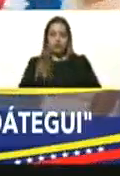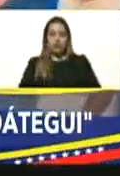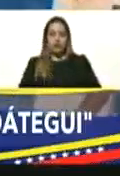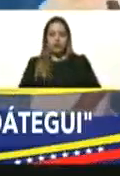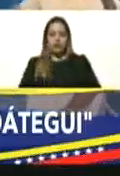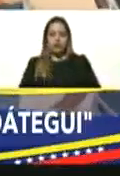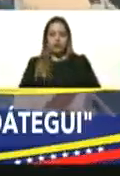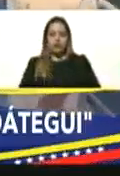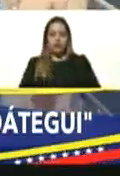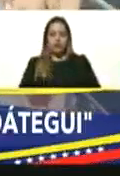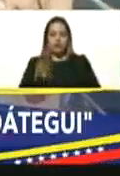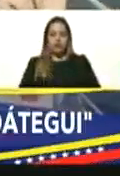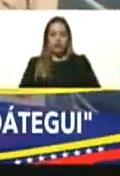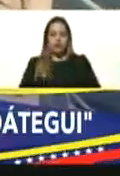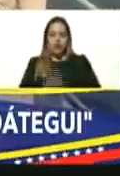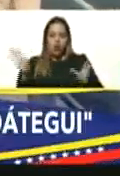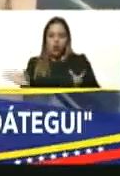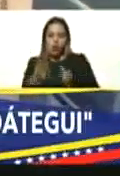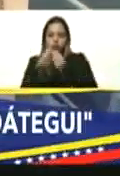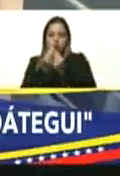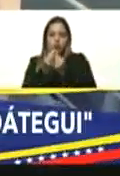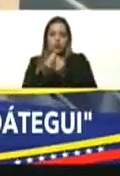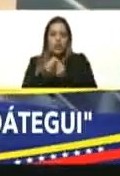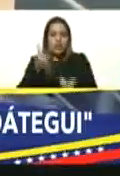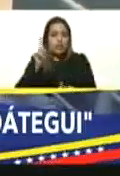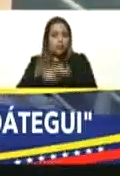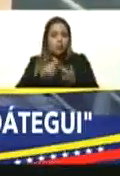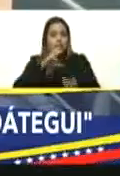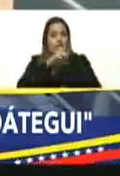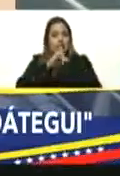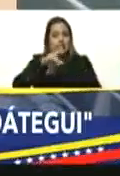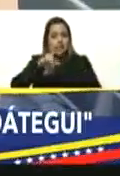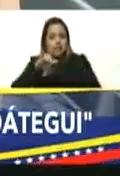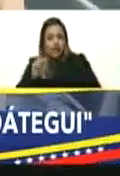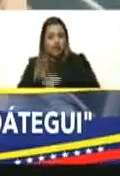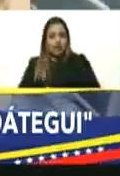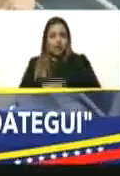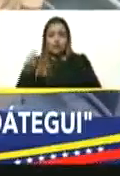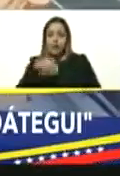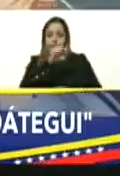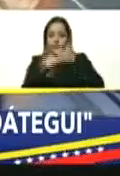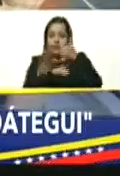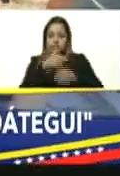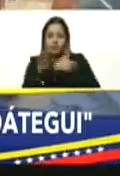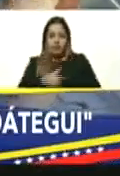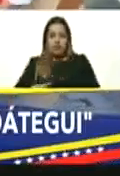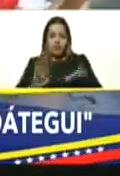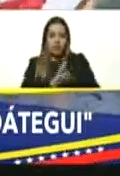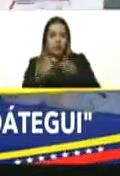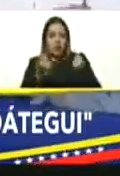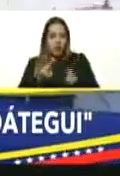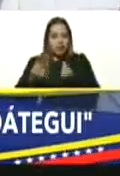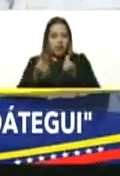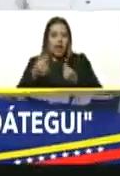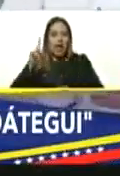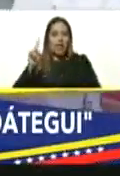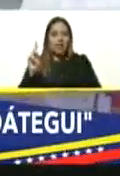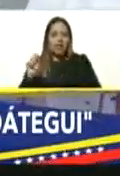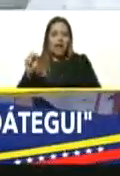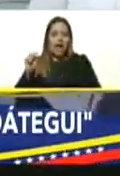Moros, en compañía de la primera combatiente Cilia Flores, el vicepresidente para el área económica Tarek El Aissami. En